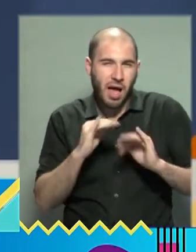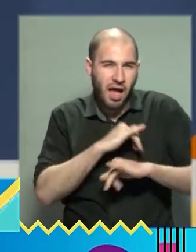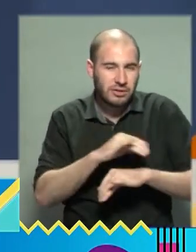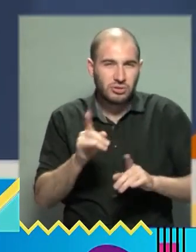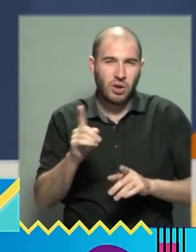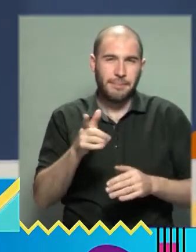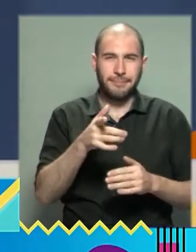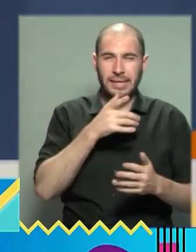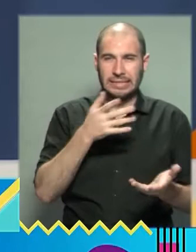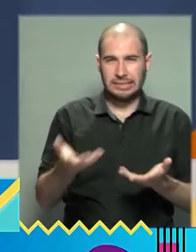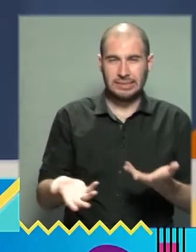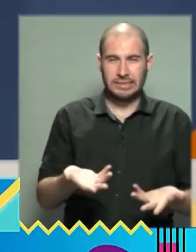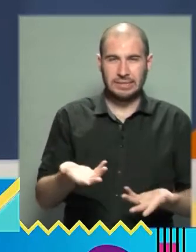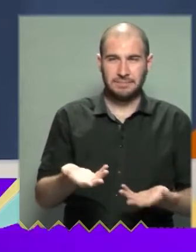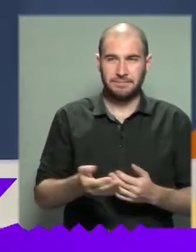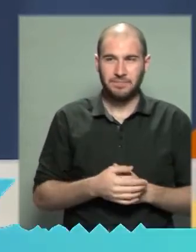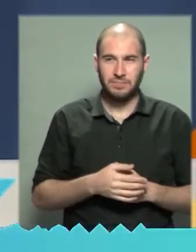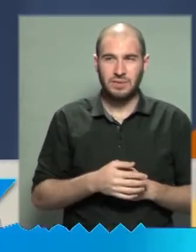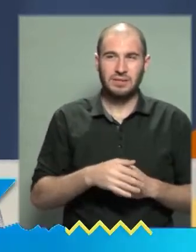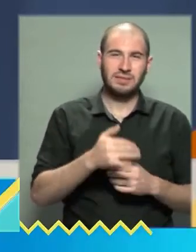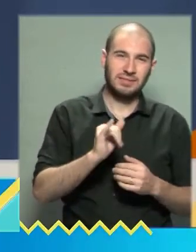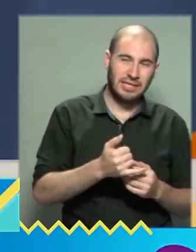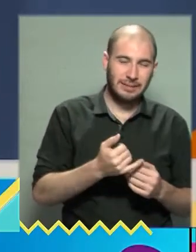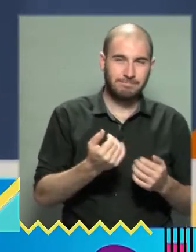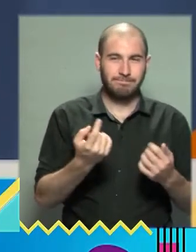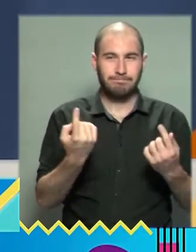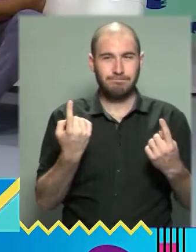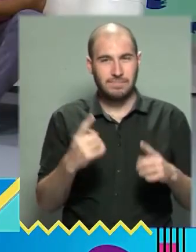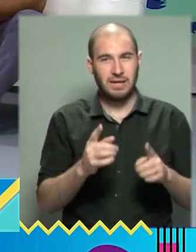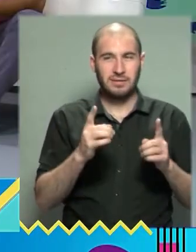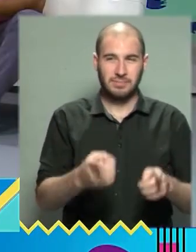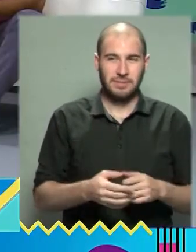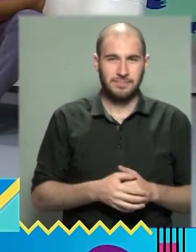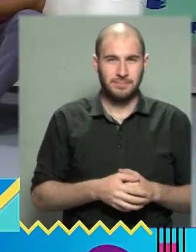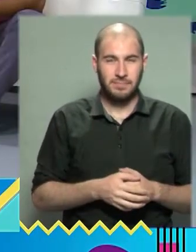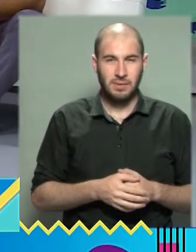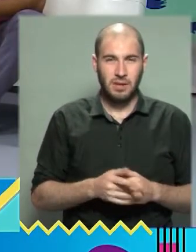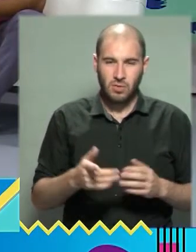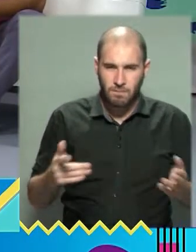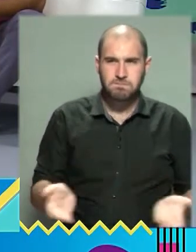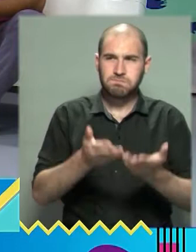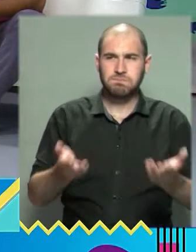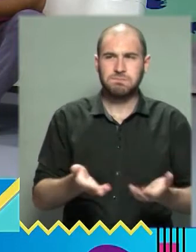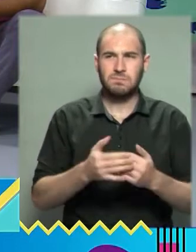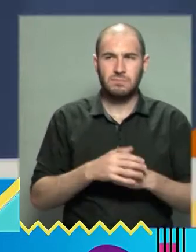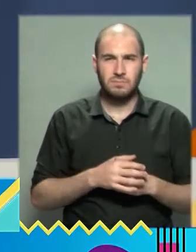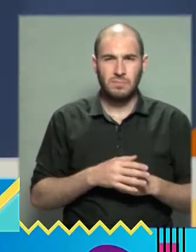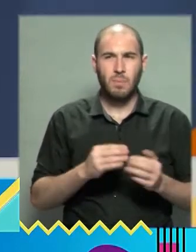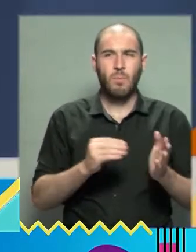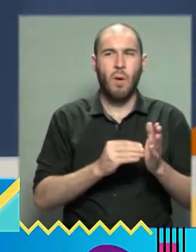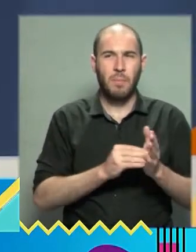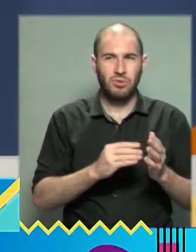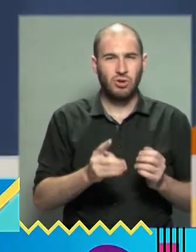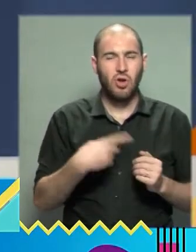sino somos más bien, digamos, bueno, o sea, sí, pero también, digamos, un motorizador en el momento en el cual,